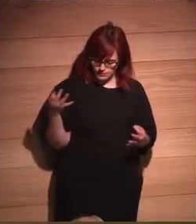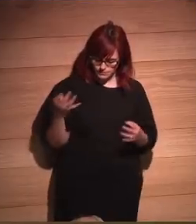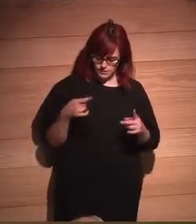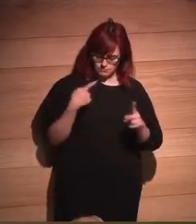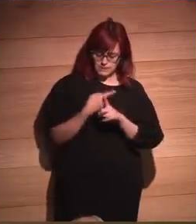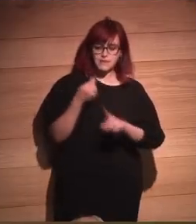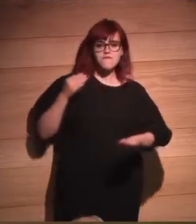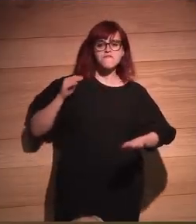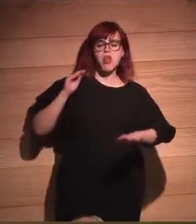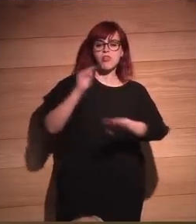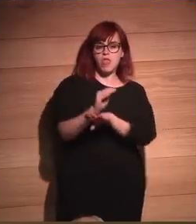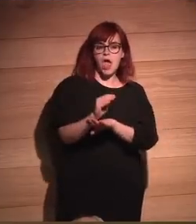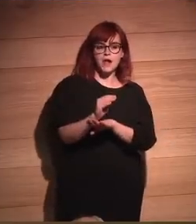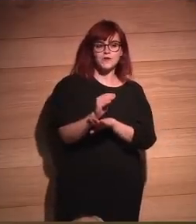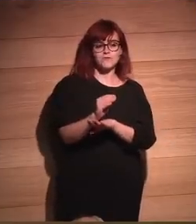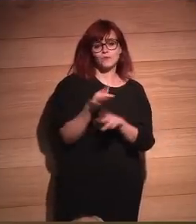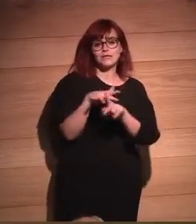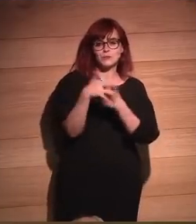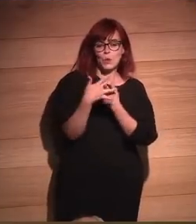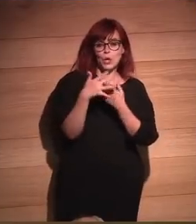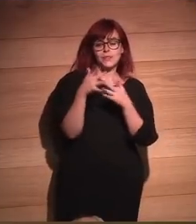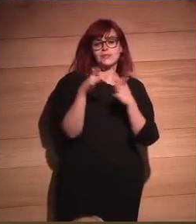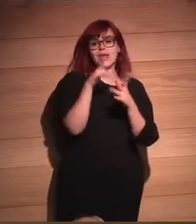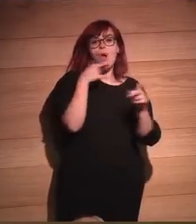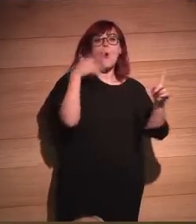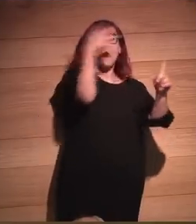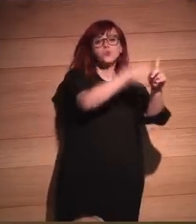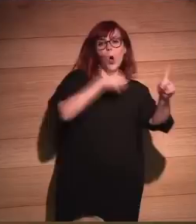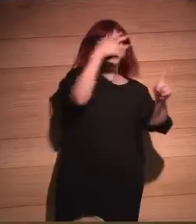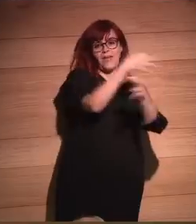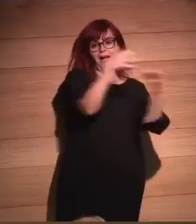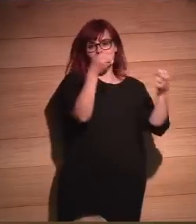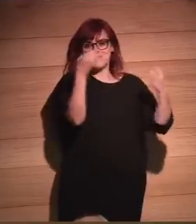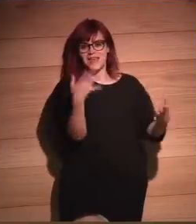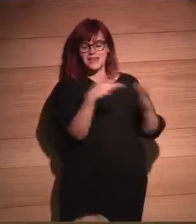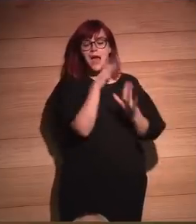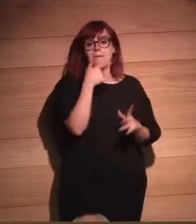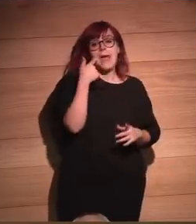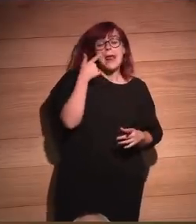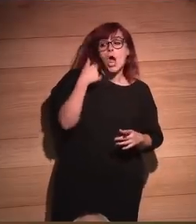bueno, financiar una serie, digamos, utopías, no distopías. Está bien, no quería yo pedir